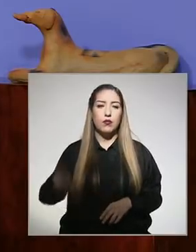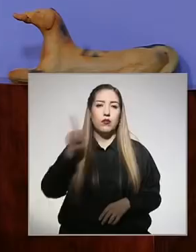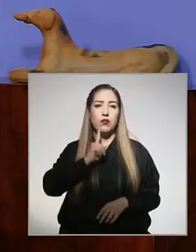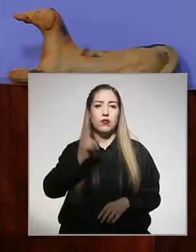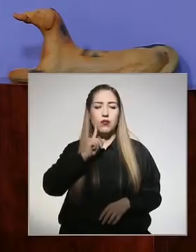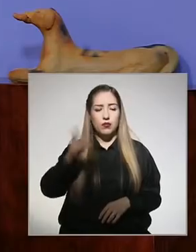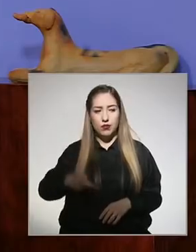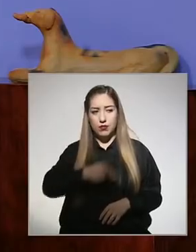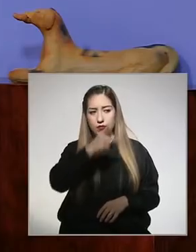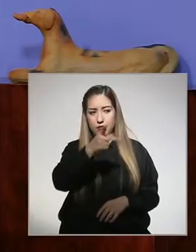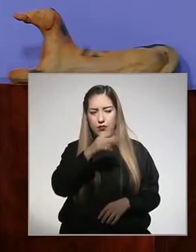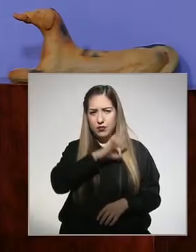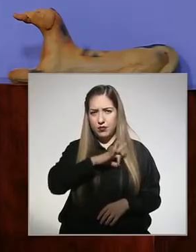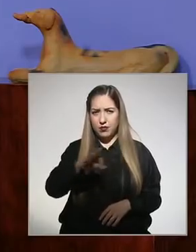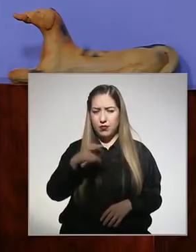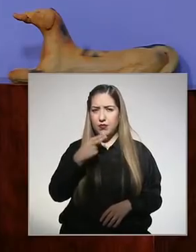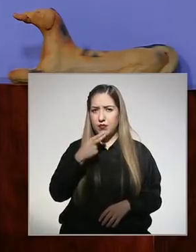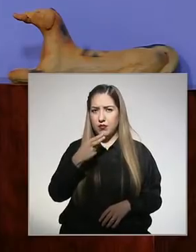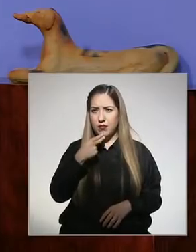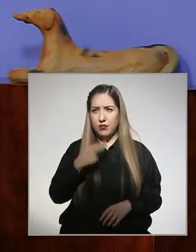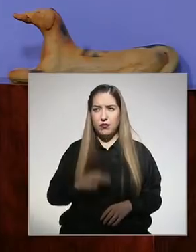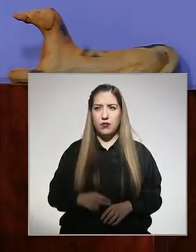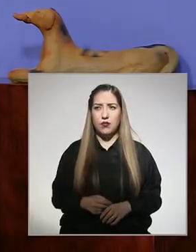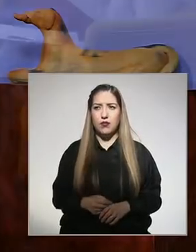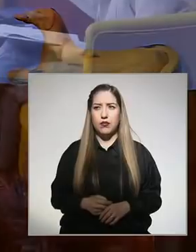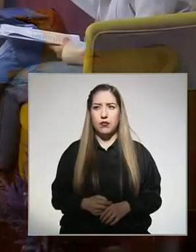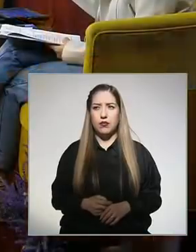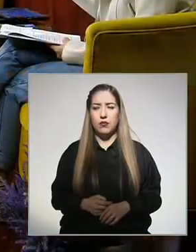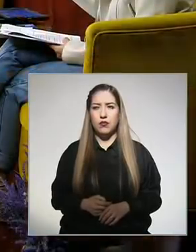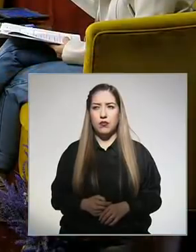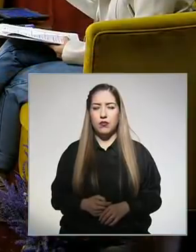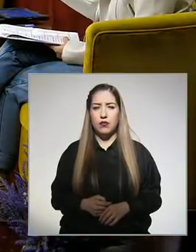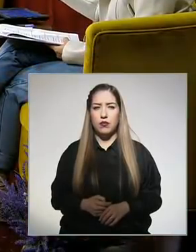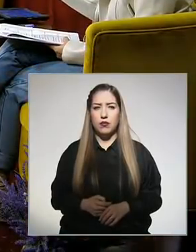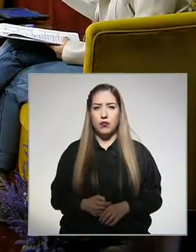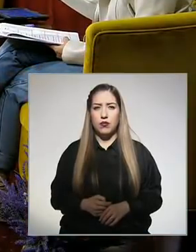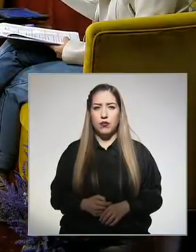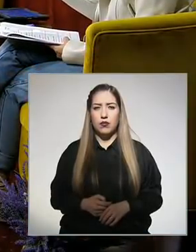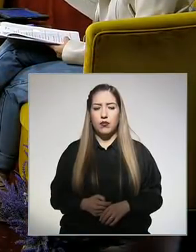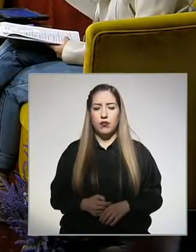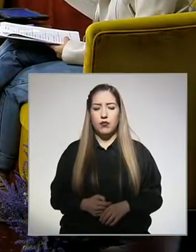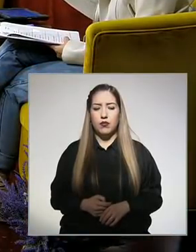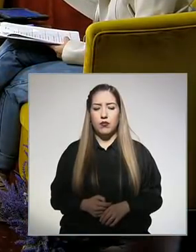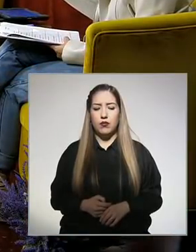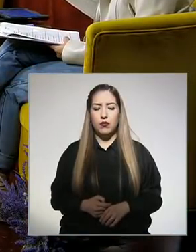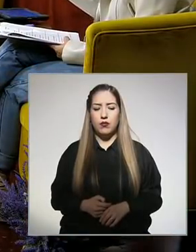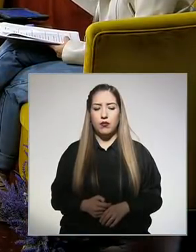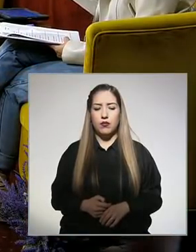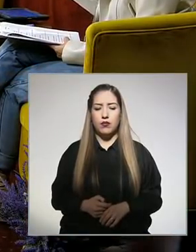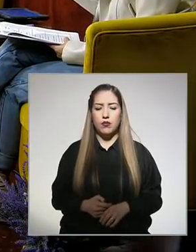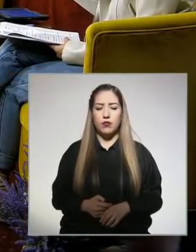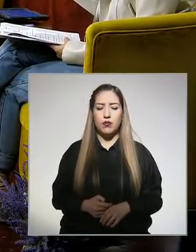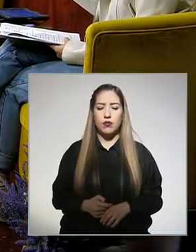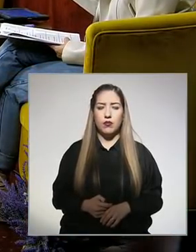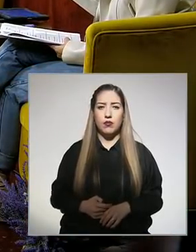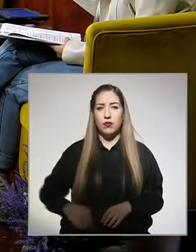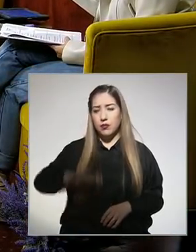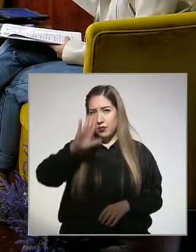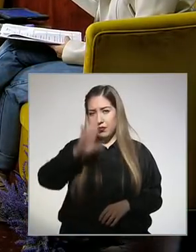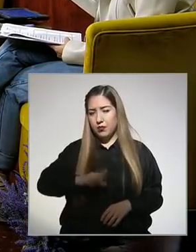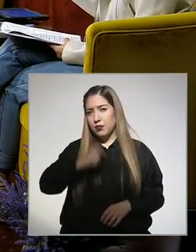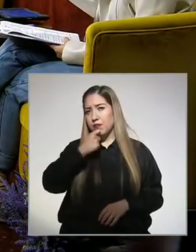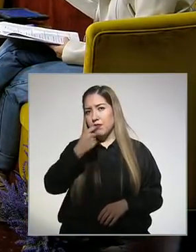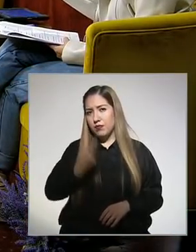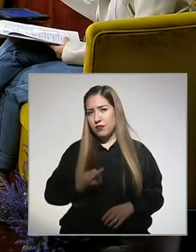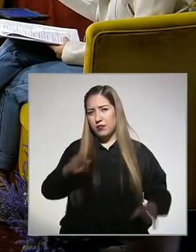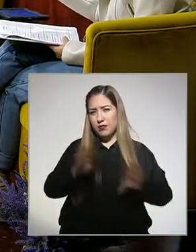si es apropiado el término que ocupó en una participación pasada respecto a enchufar a los niños. Ella cree que se refiere